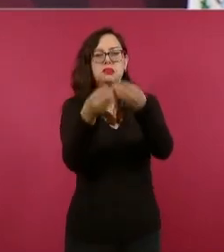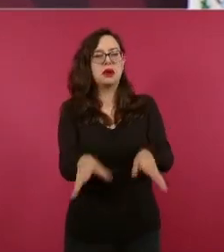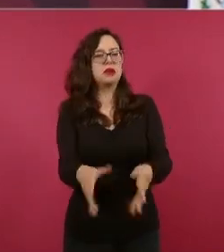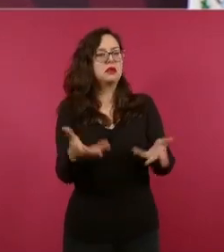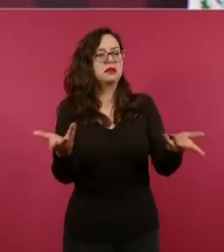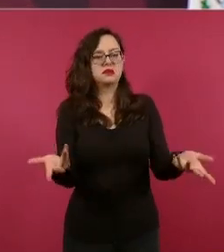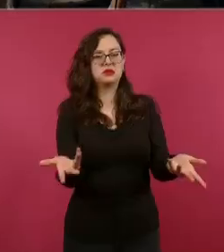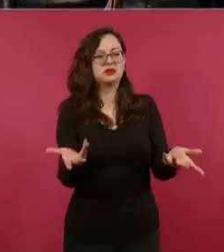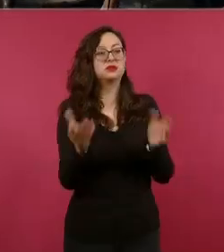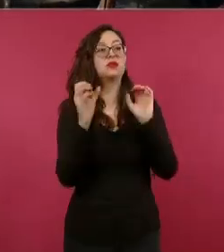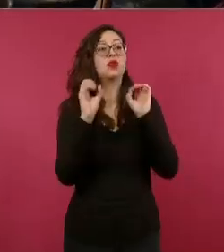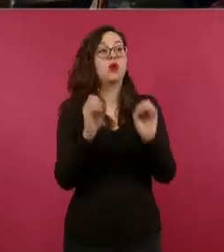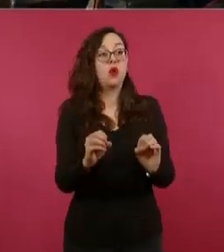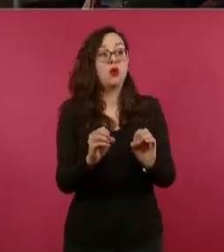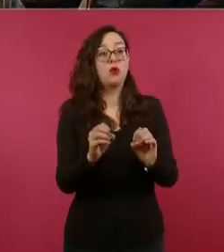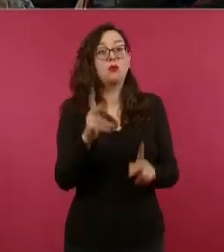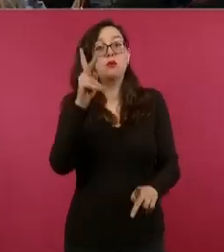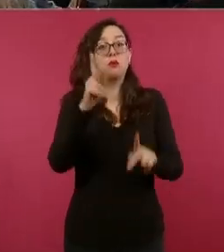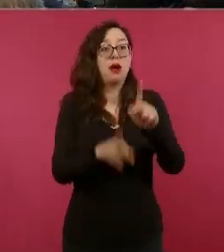o va a llegar